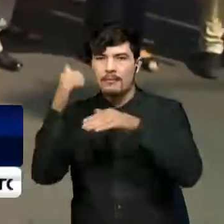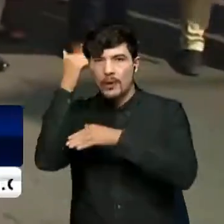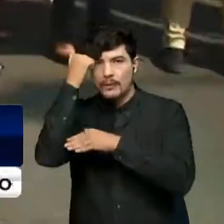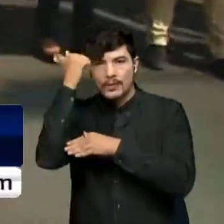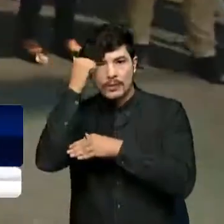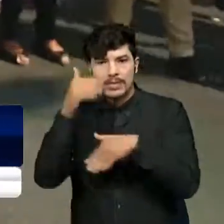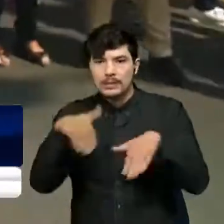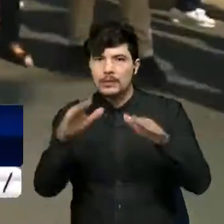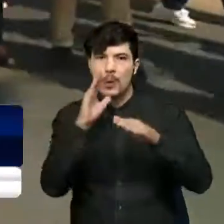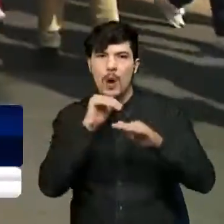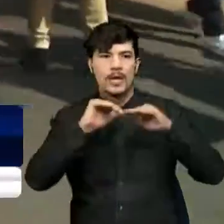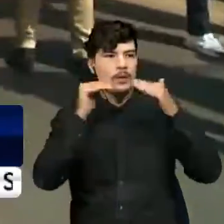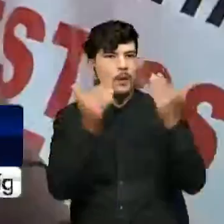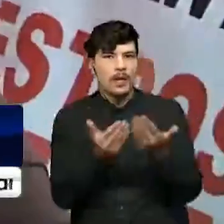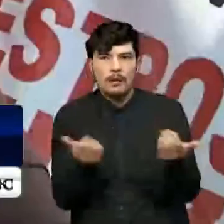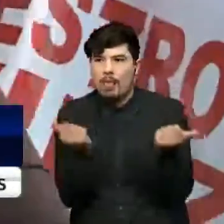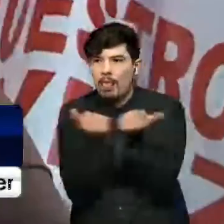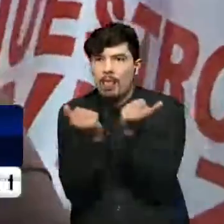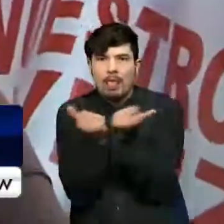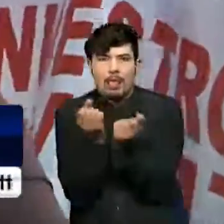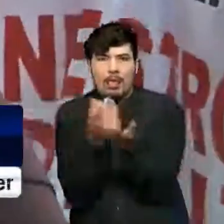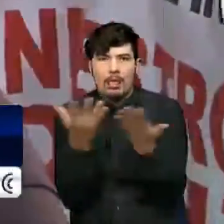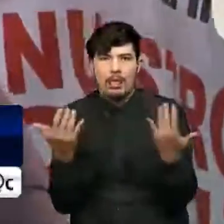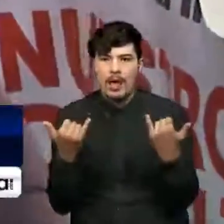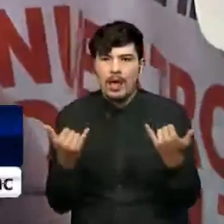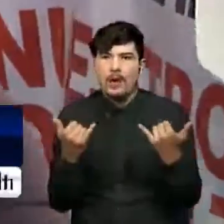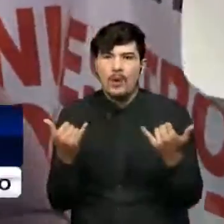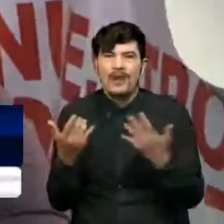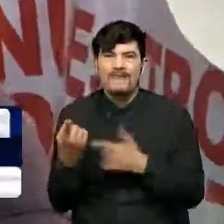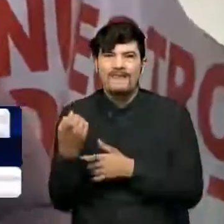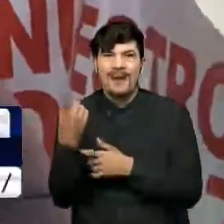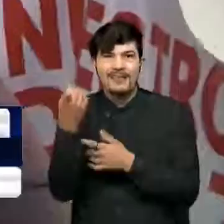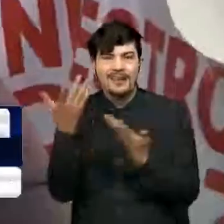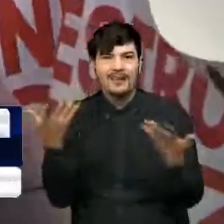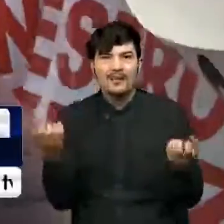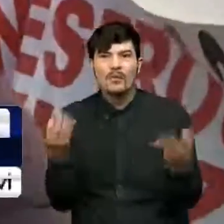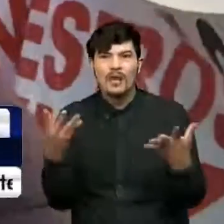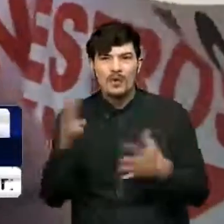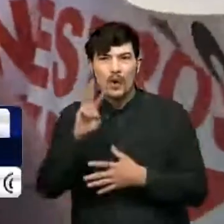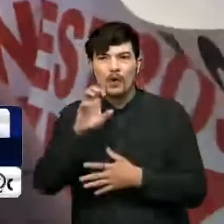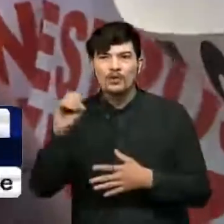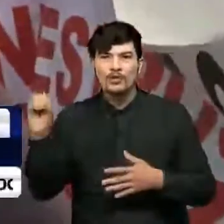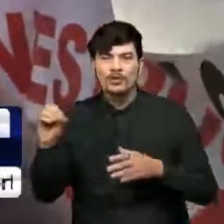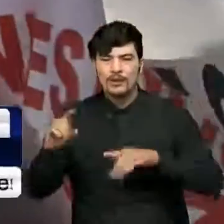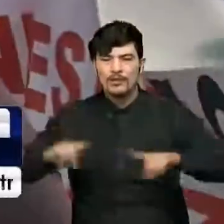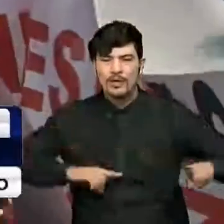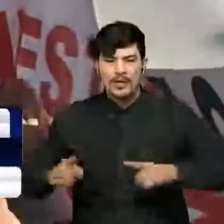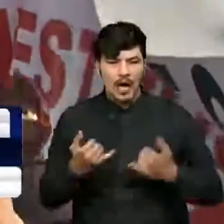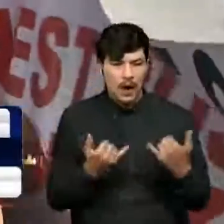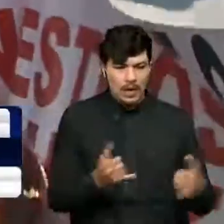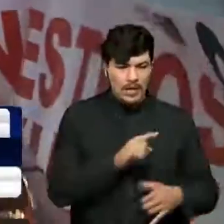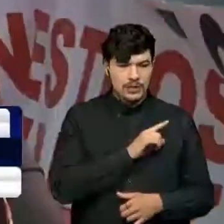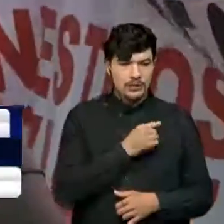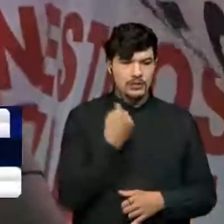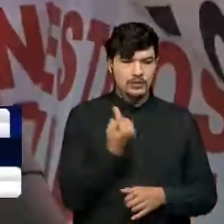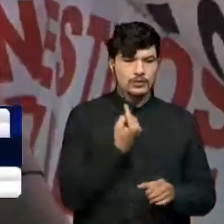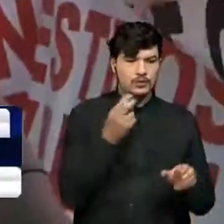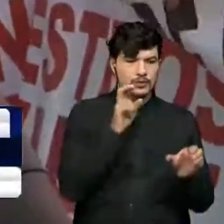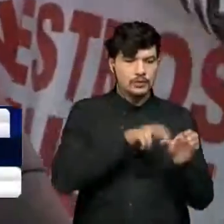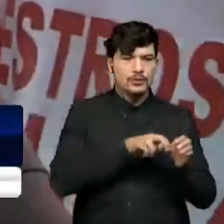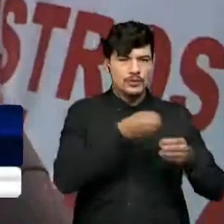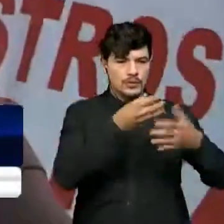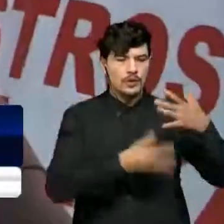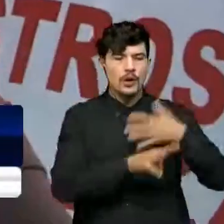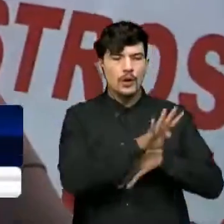administrativa. Tenemos prácticamente una falencia de 800 administrativos, solamente tenemos 400. En el departamento